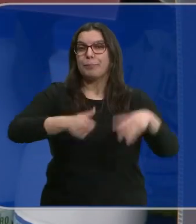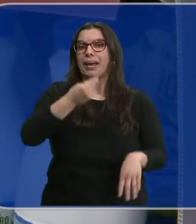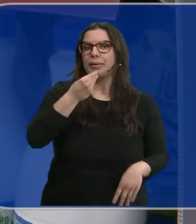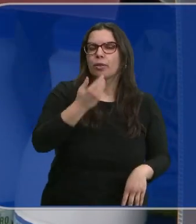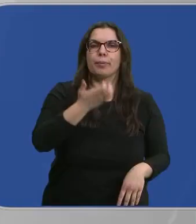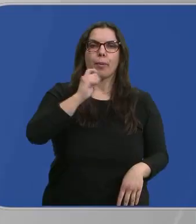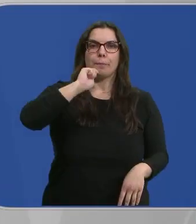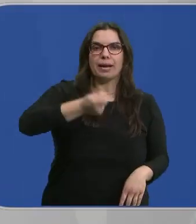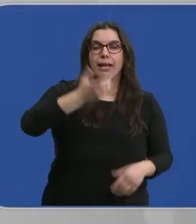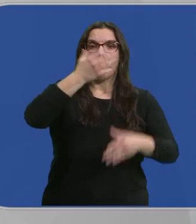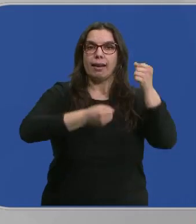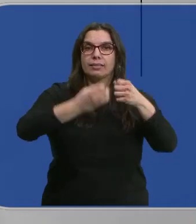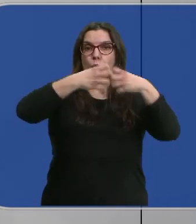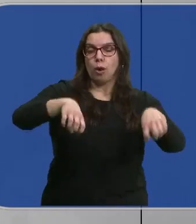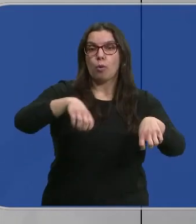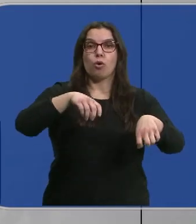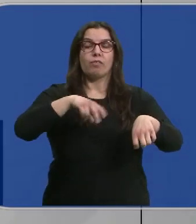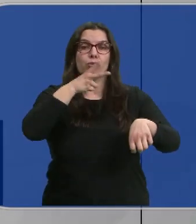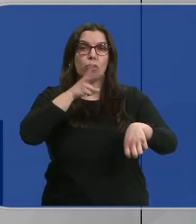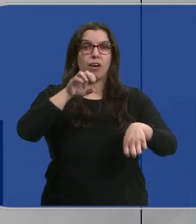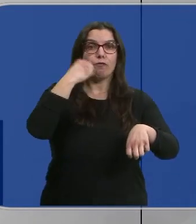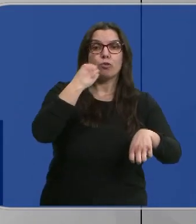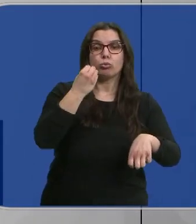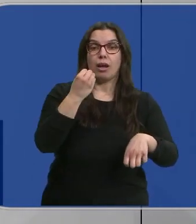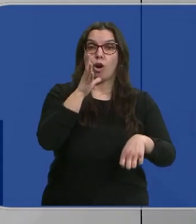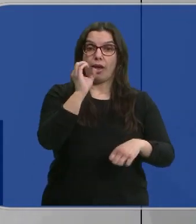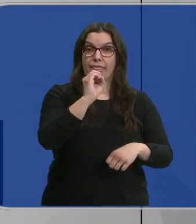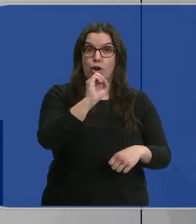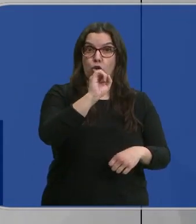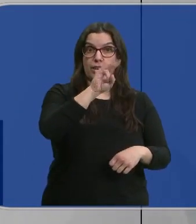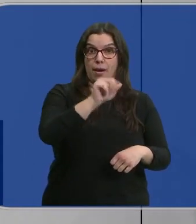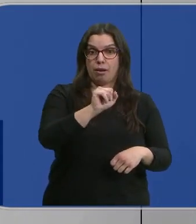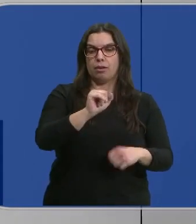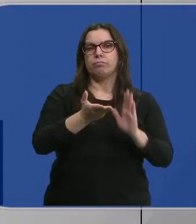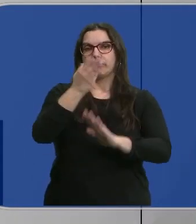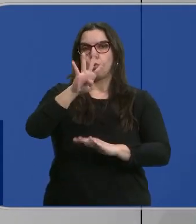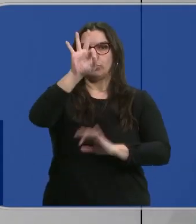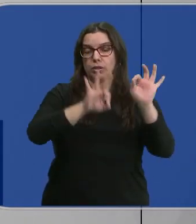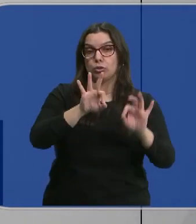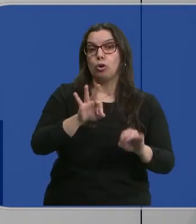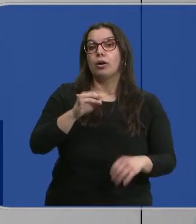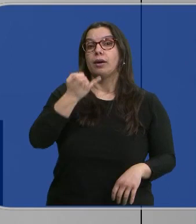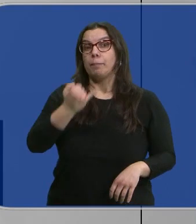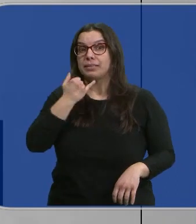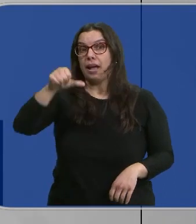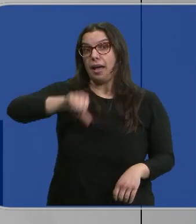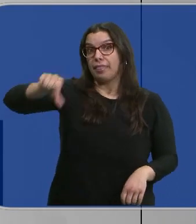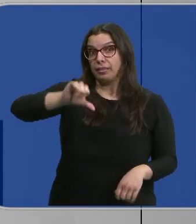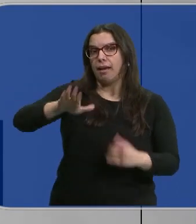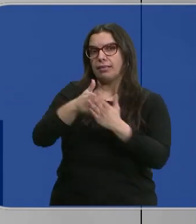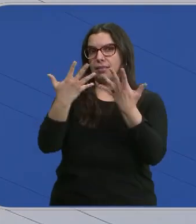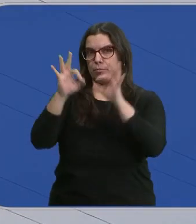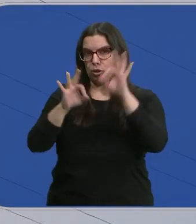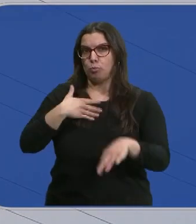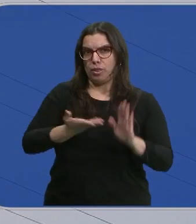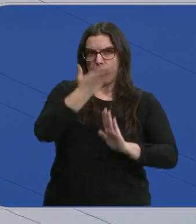pan, la leche, los huevos o las frutas y verduras pasarían de un IVA del 0 al 4% y el aceite y la pasta del 5 al